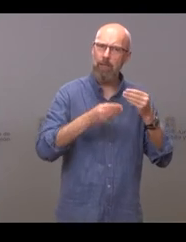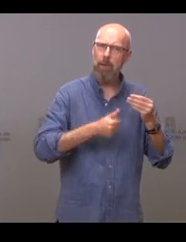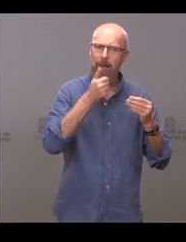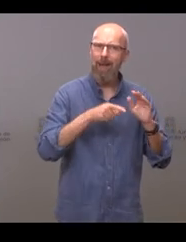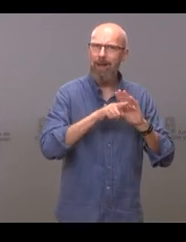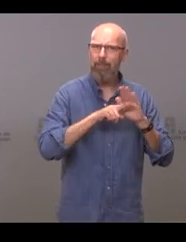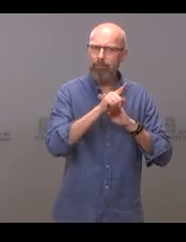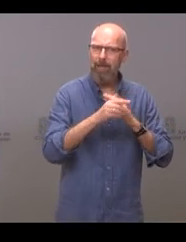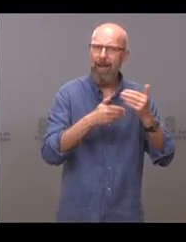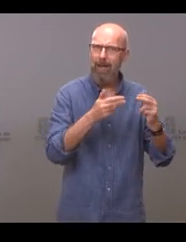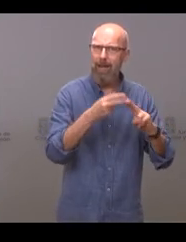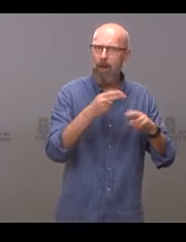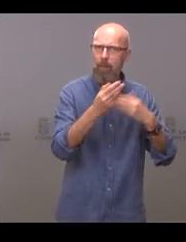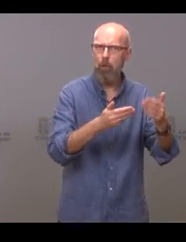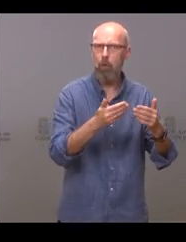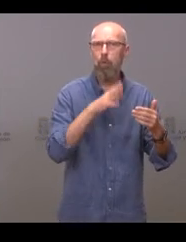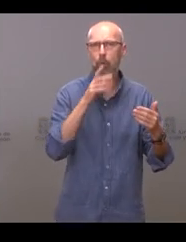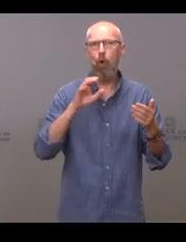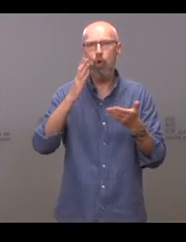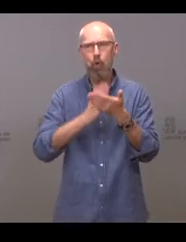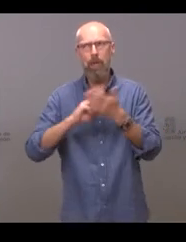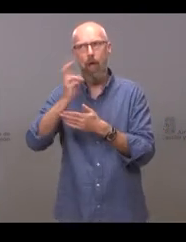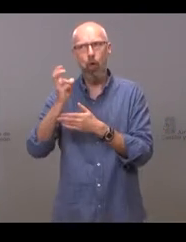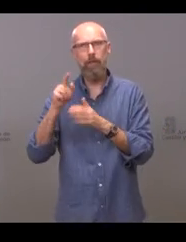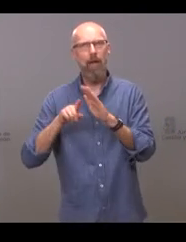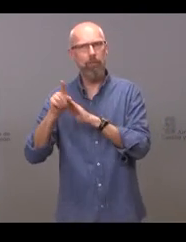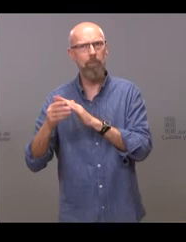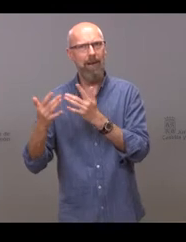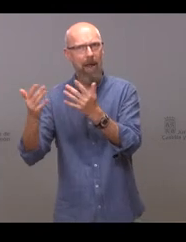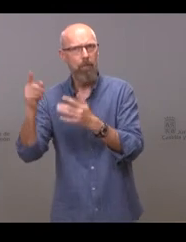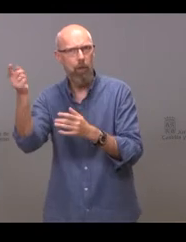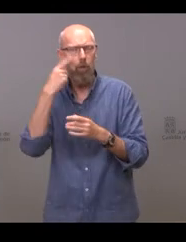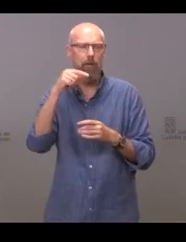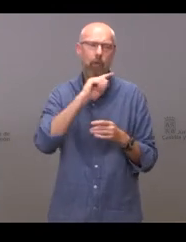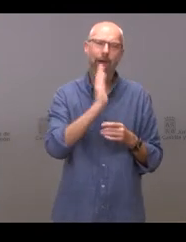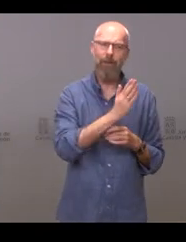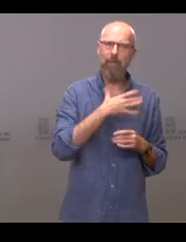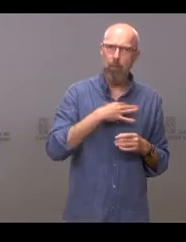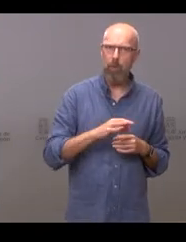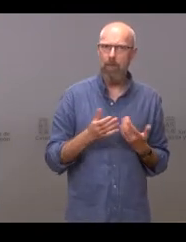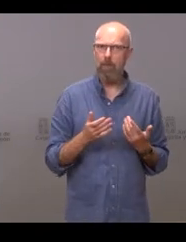perjudicar económicamente algunas de los sectores empresariales en la comunidad gracias